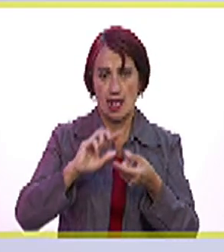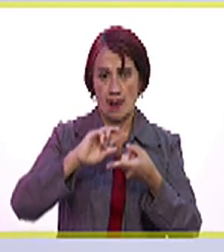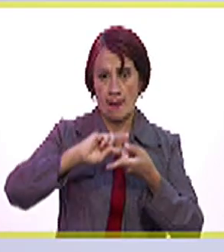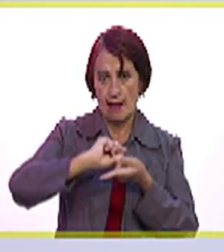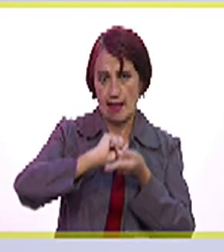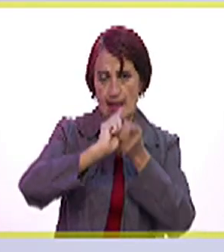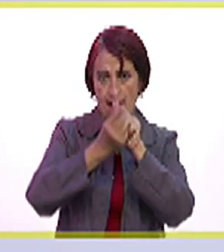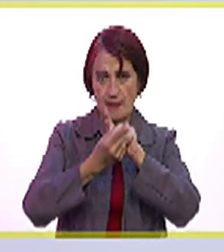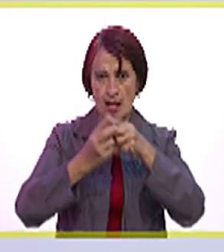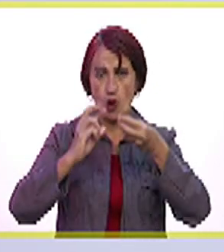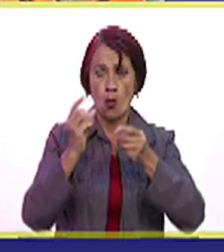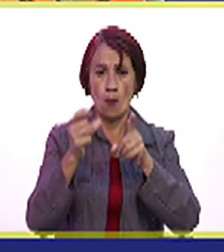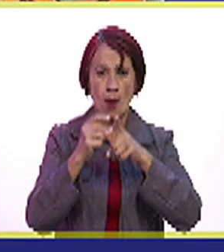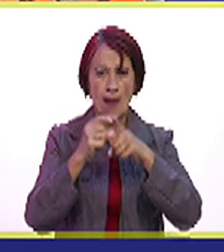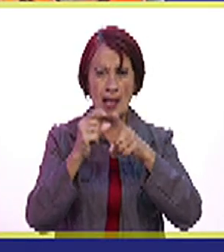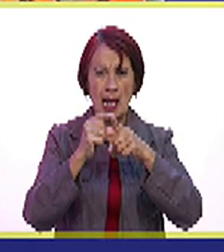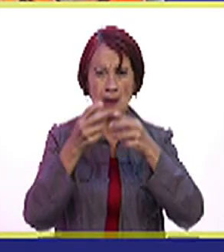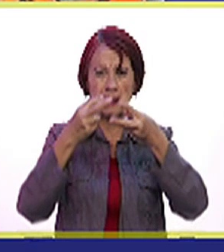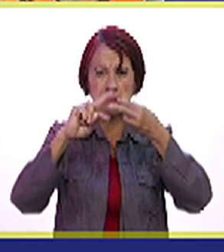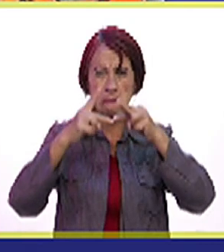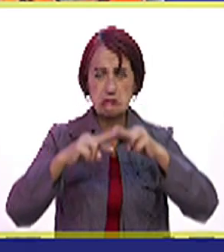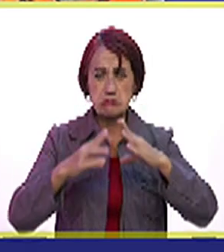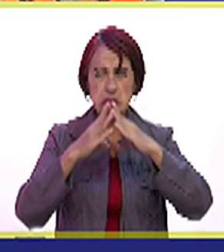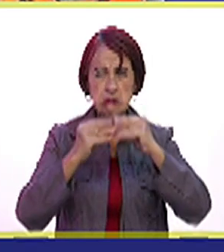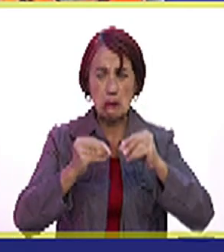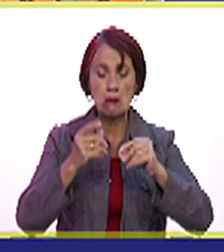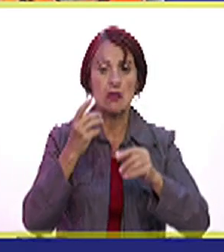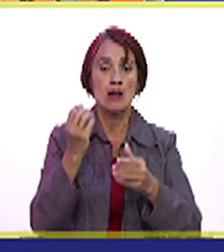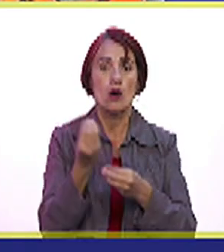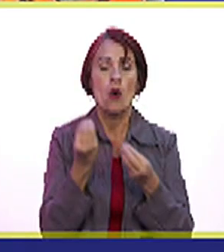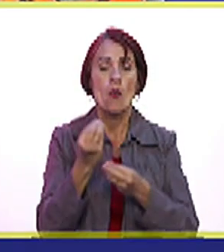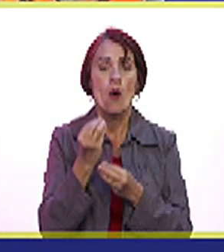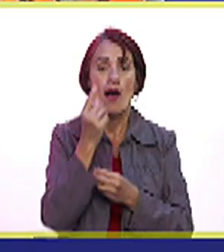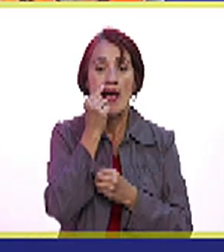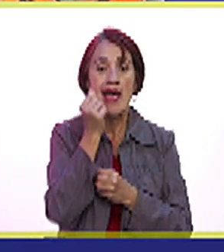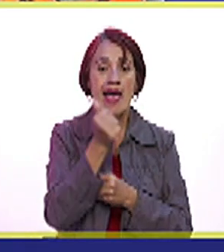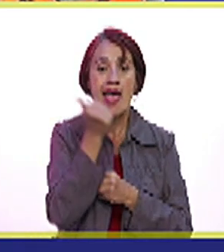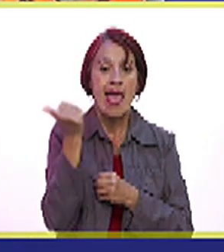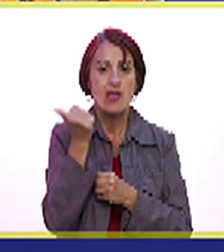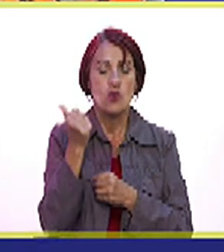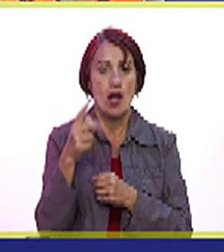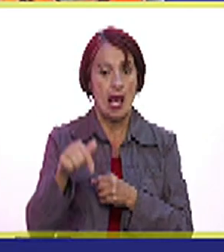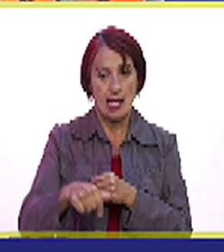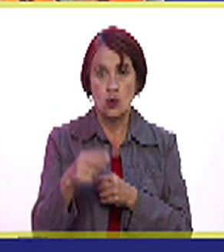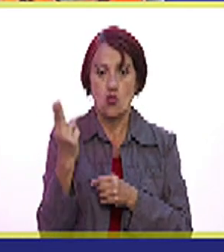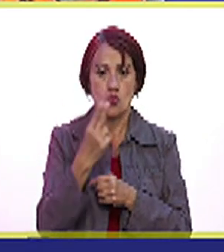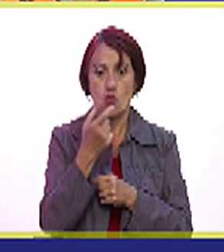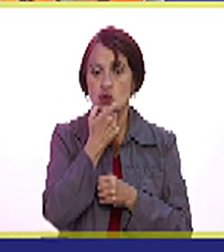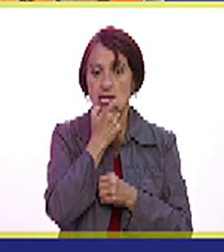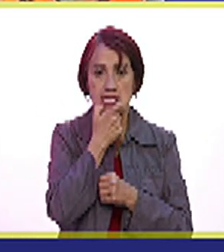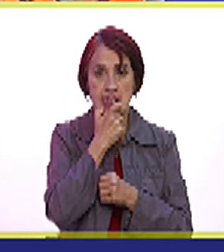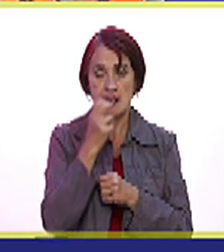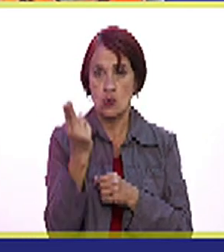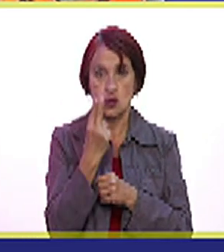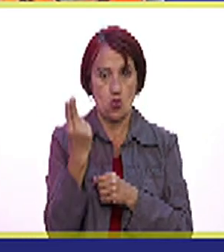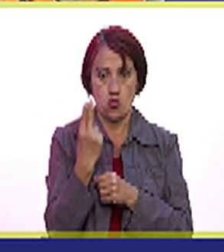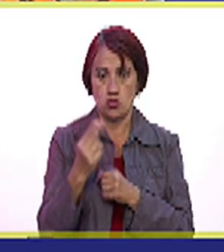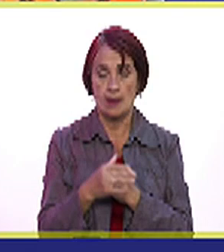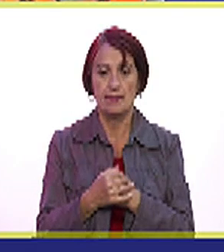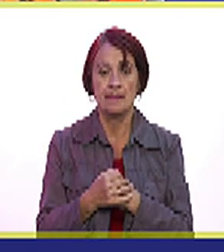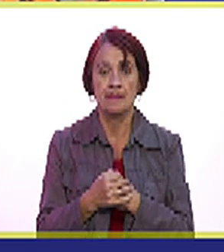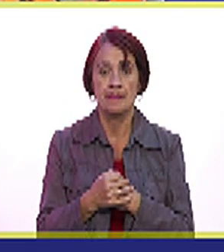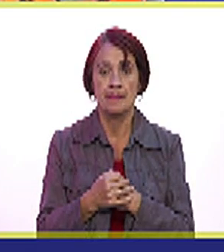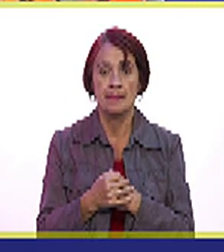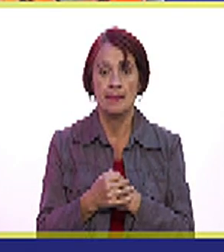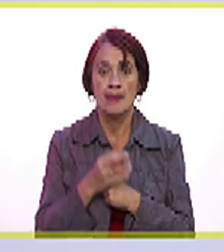eso, como quieren, traduce más que todo como ello. Pero nosotros no usamos ese tipo de pronunciación. Entonces, cuando yo voy a decir